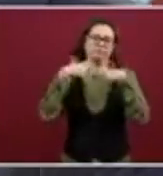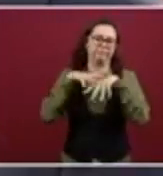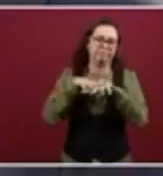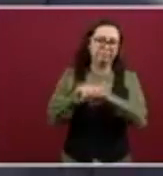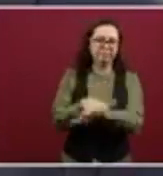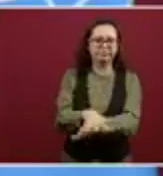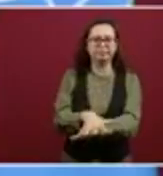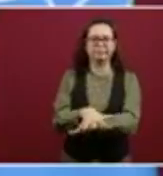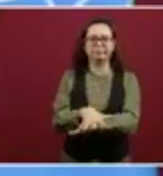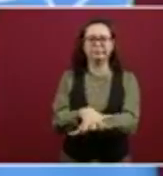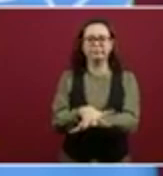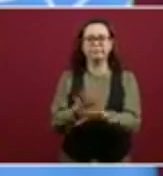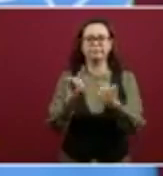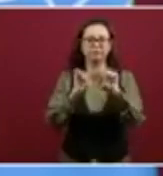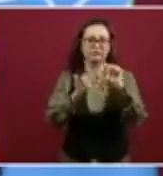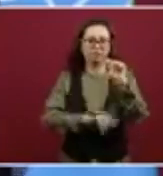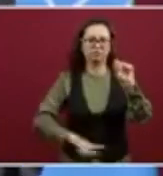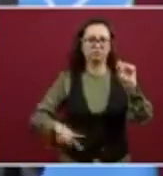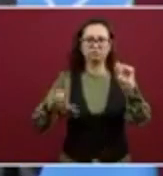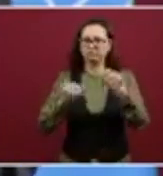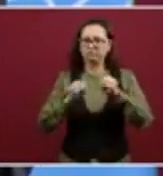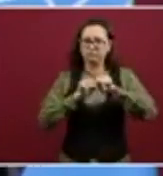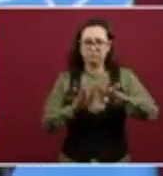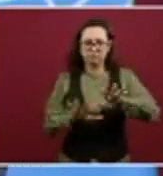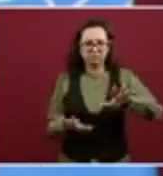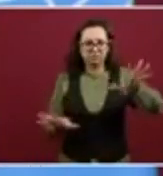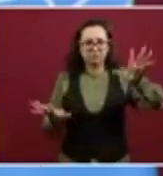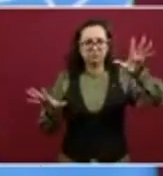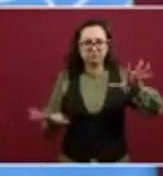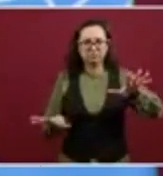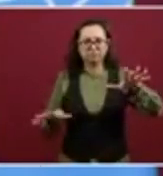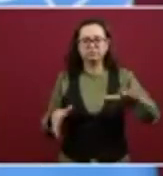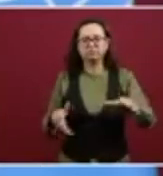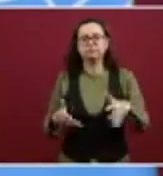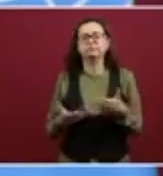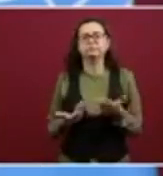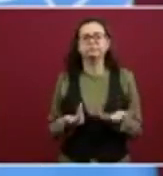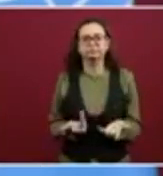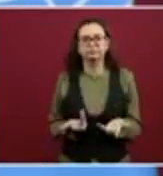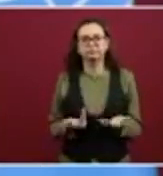esta institución con